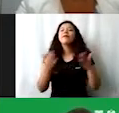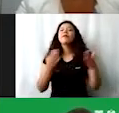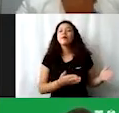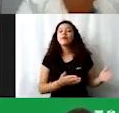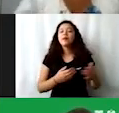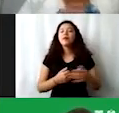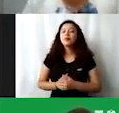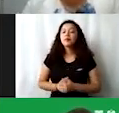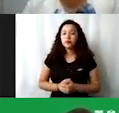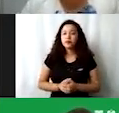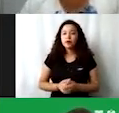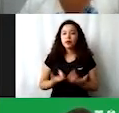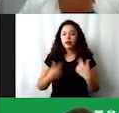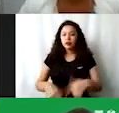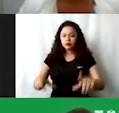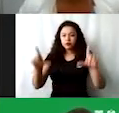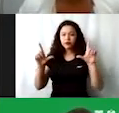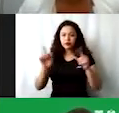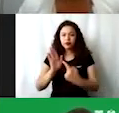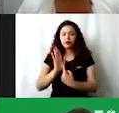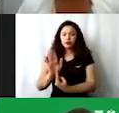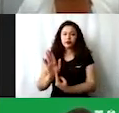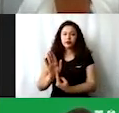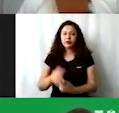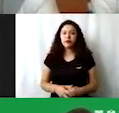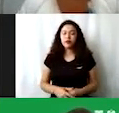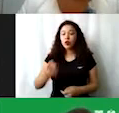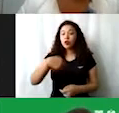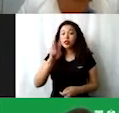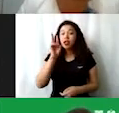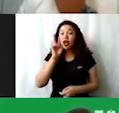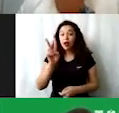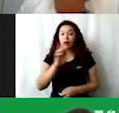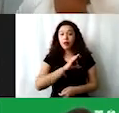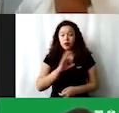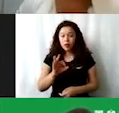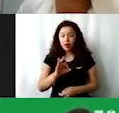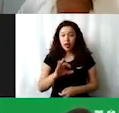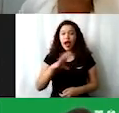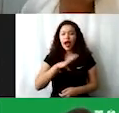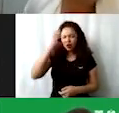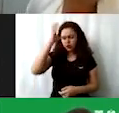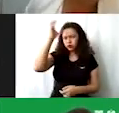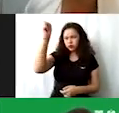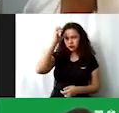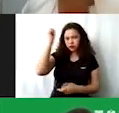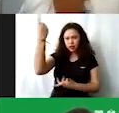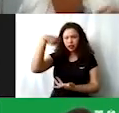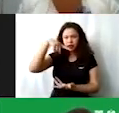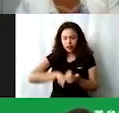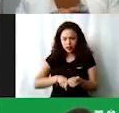la siguiente diapositiva que trae, y ustedes la están mirando. Trae los conceptos,